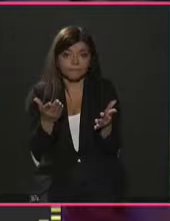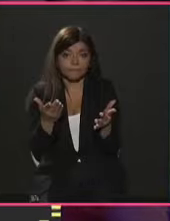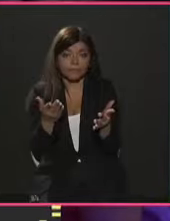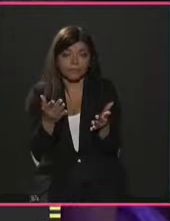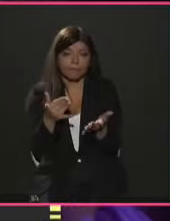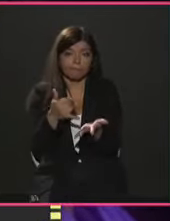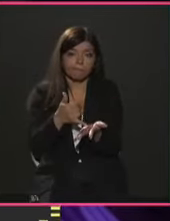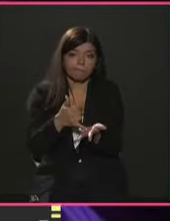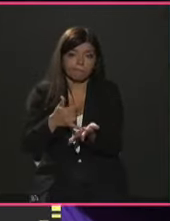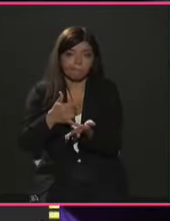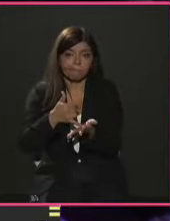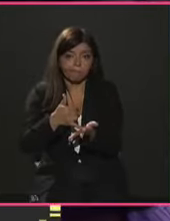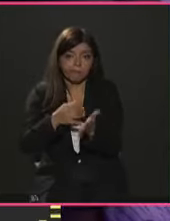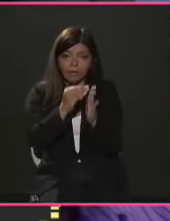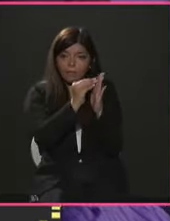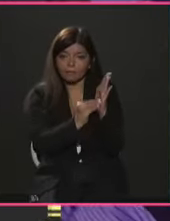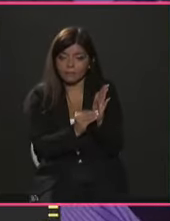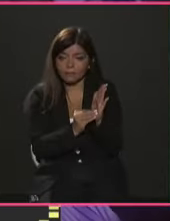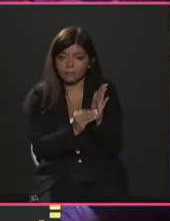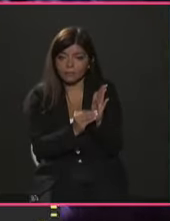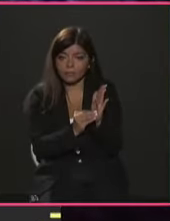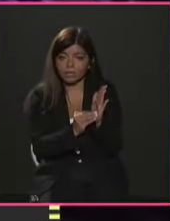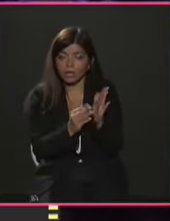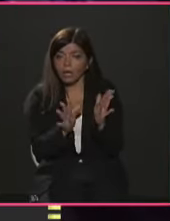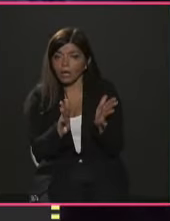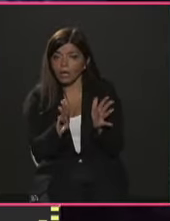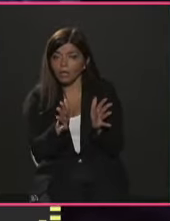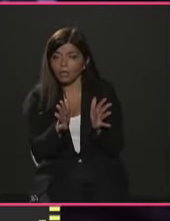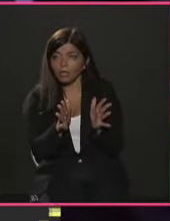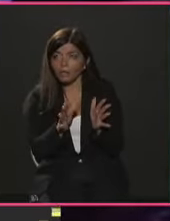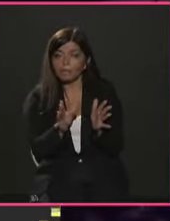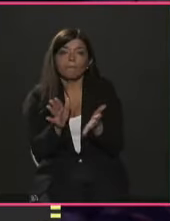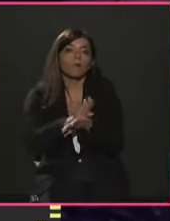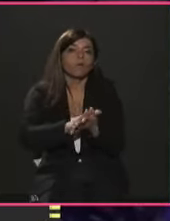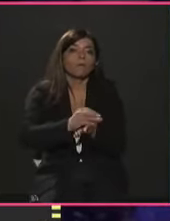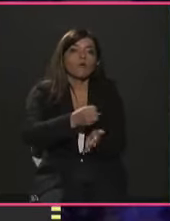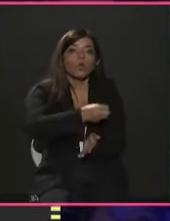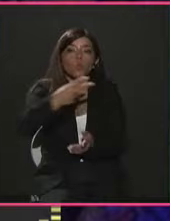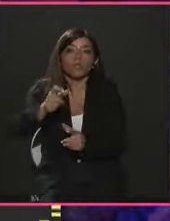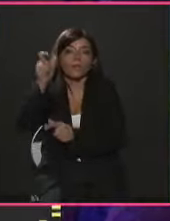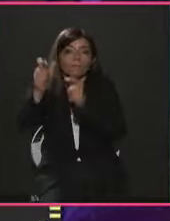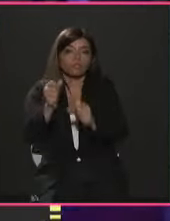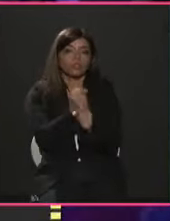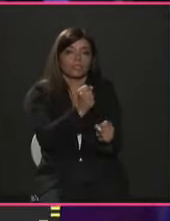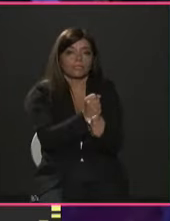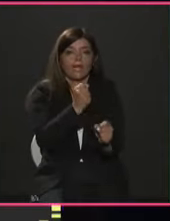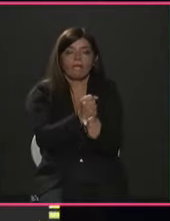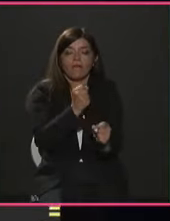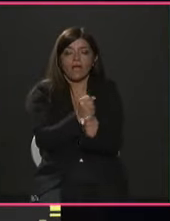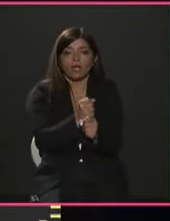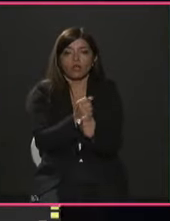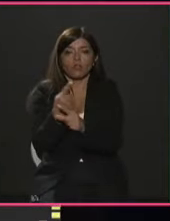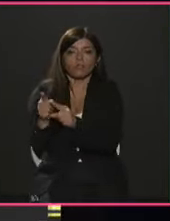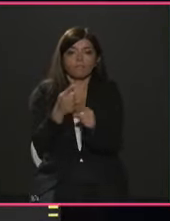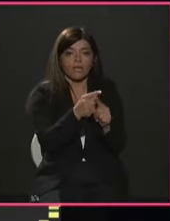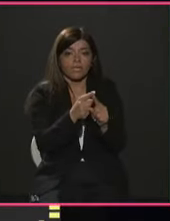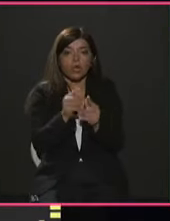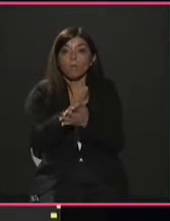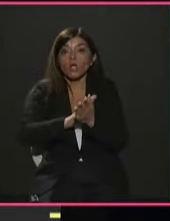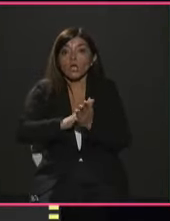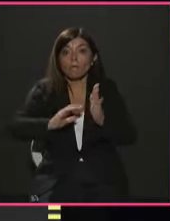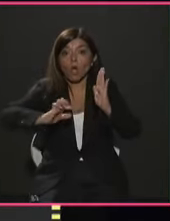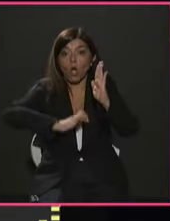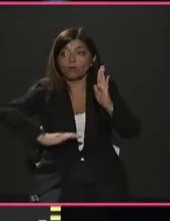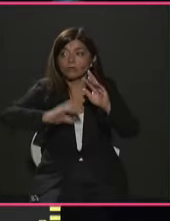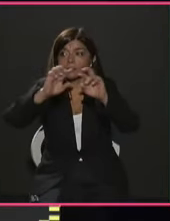precariedad de los datos ahora el estimado varía En cuántas personas hacen trabajo y en otras formas de trabajo de plataformas